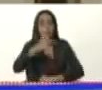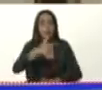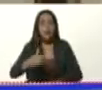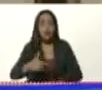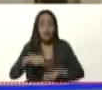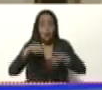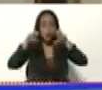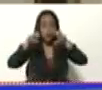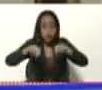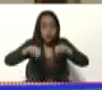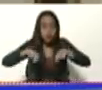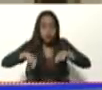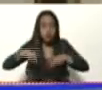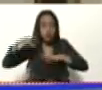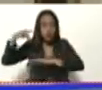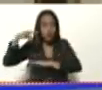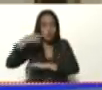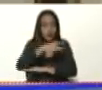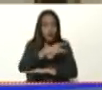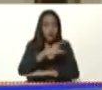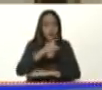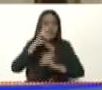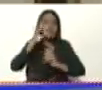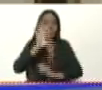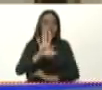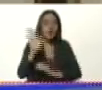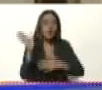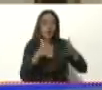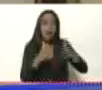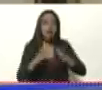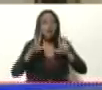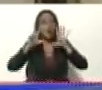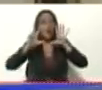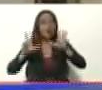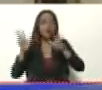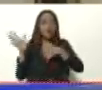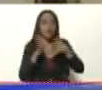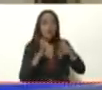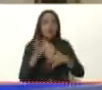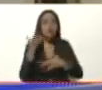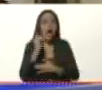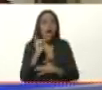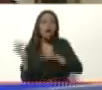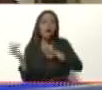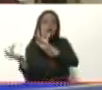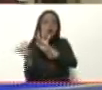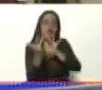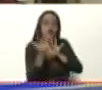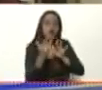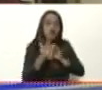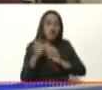Nosotros hemos tomado la primera decisión drástica, suspender todas las clases a partir del